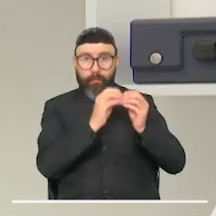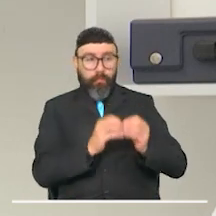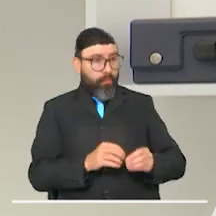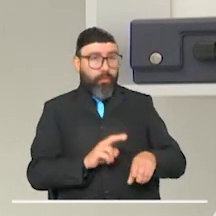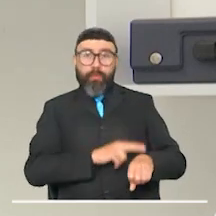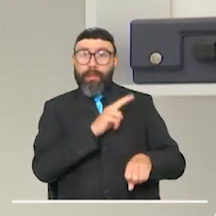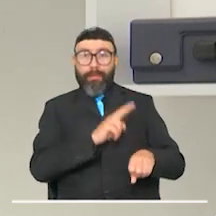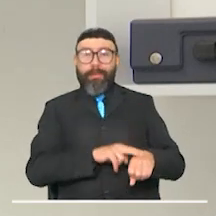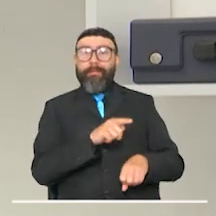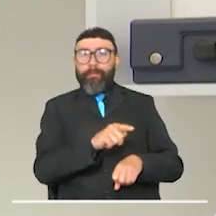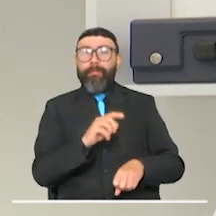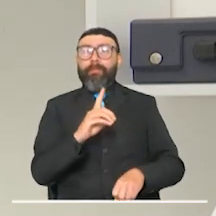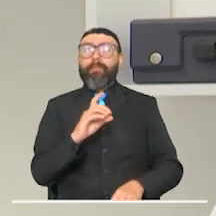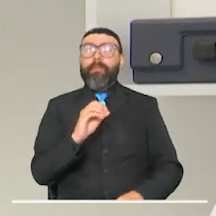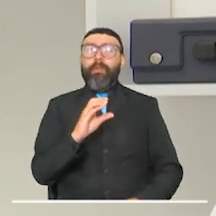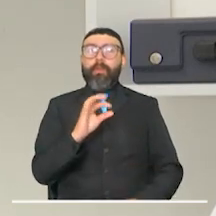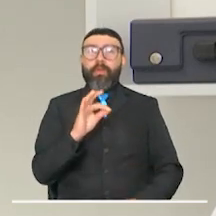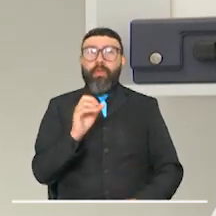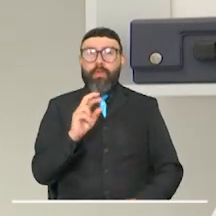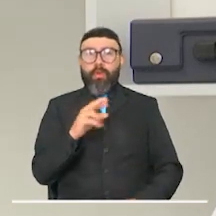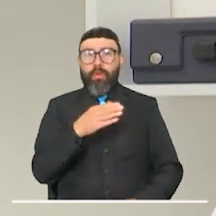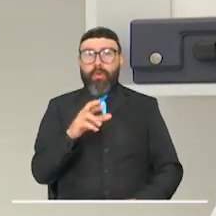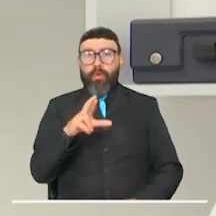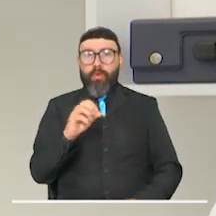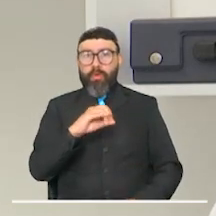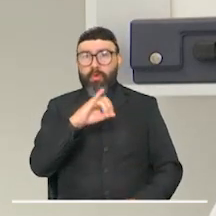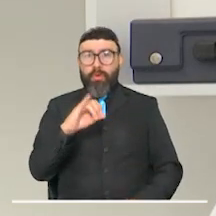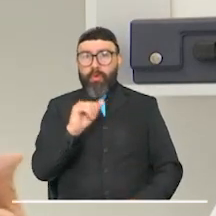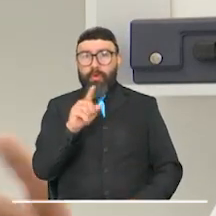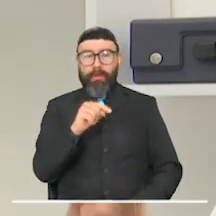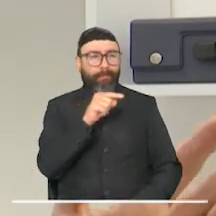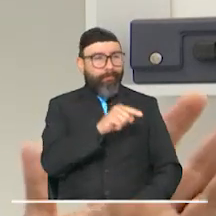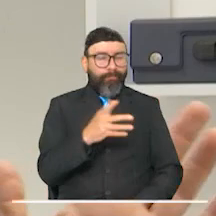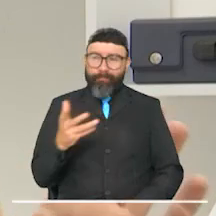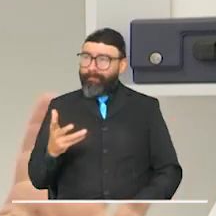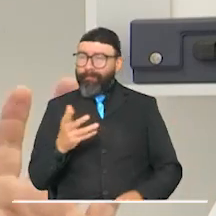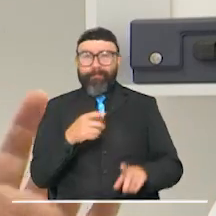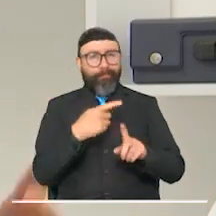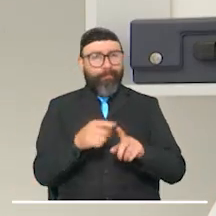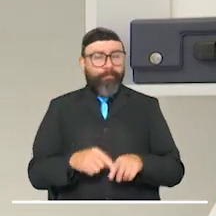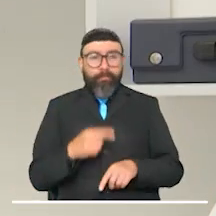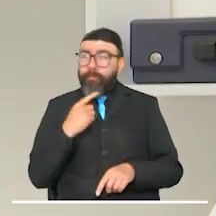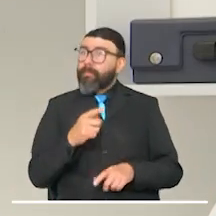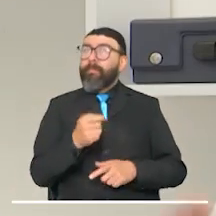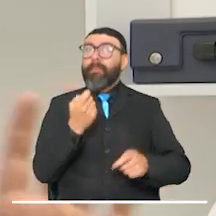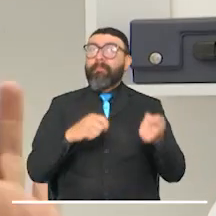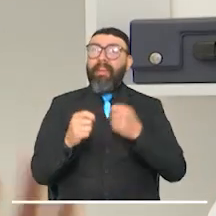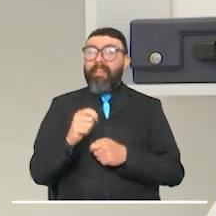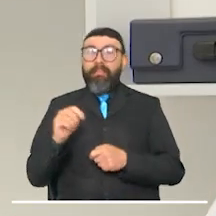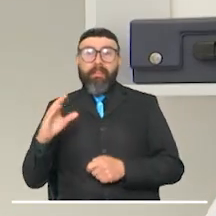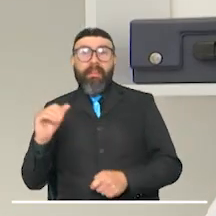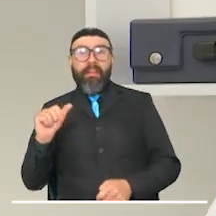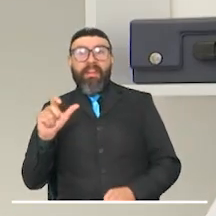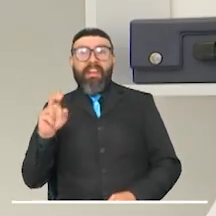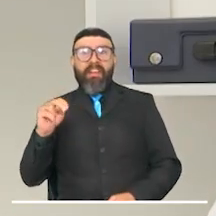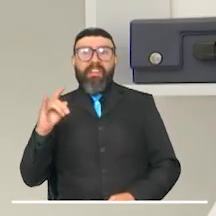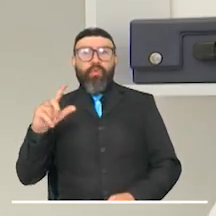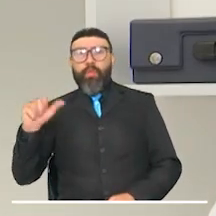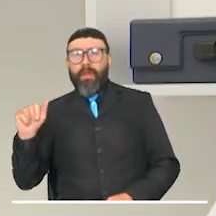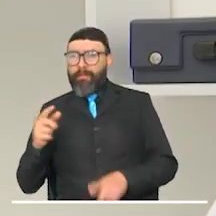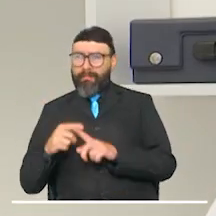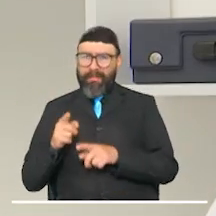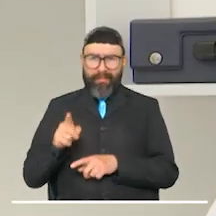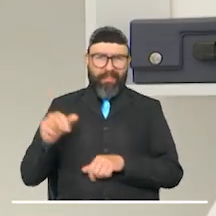porque también fue víctima de los engaños de esos productos que le venden para el dolor que son caléndula y resulta que eran puros